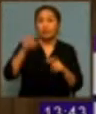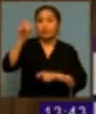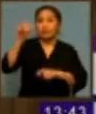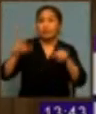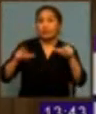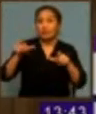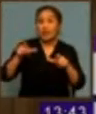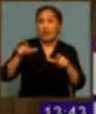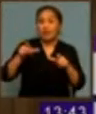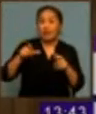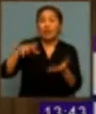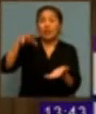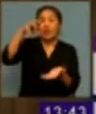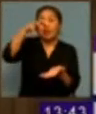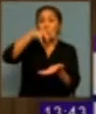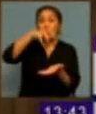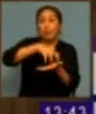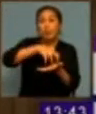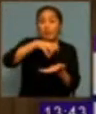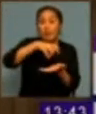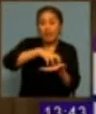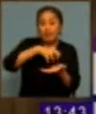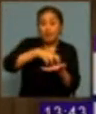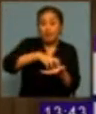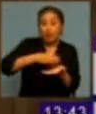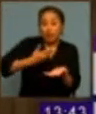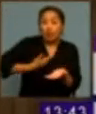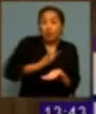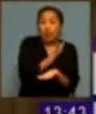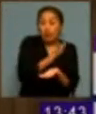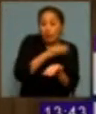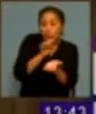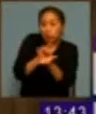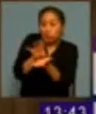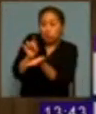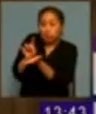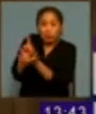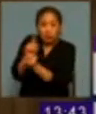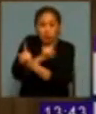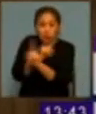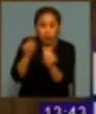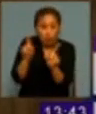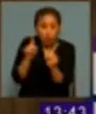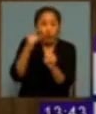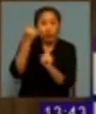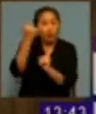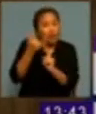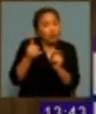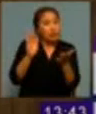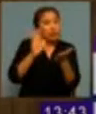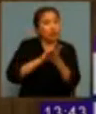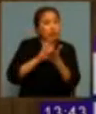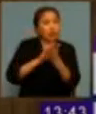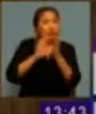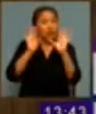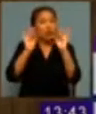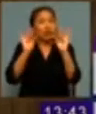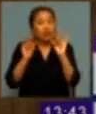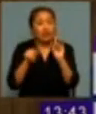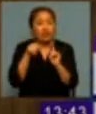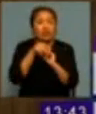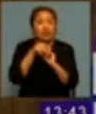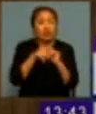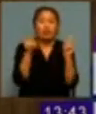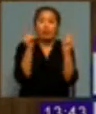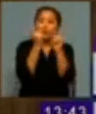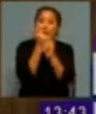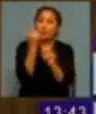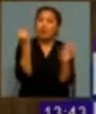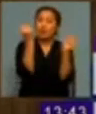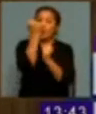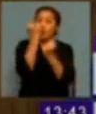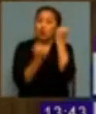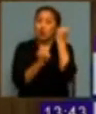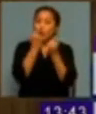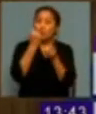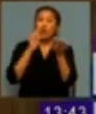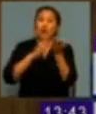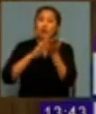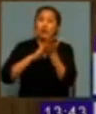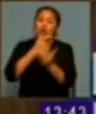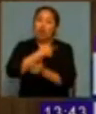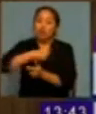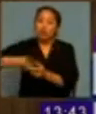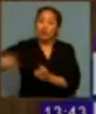empresarios no empiecen a despedir gente si bien ellos tienen una situación complicada económicamente en cuanto a los subsidios